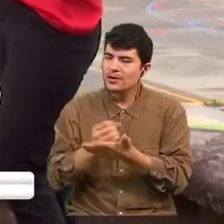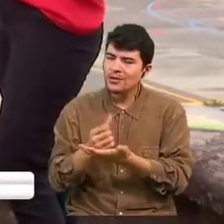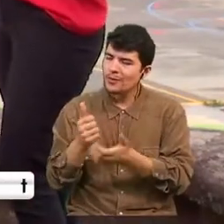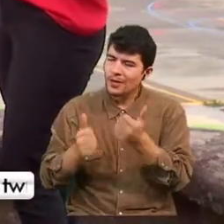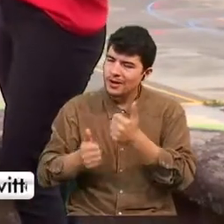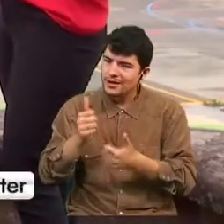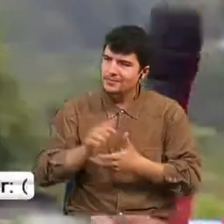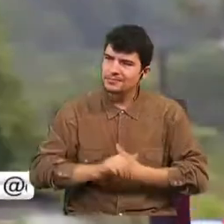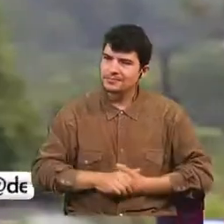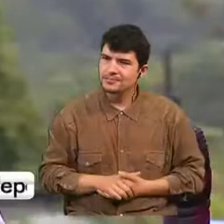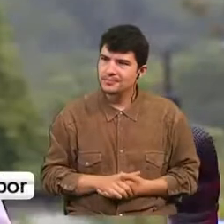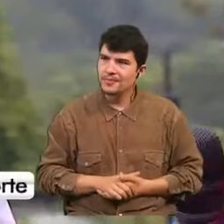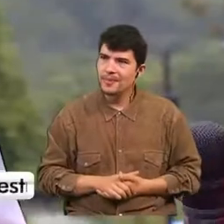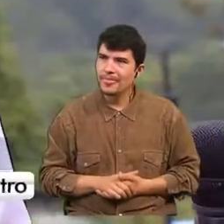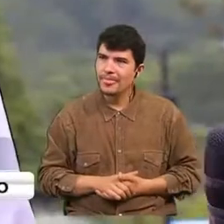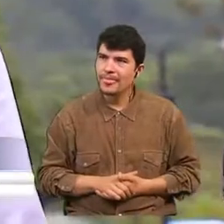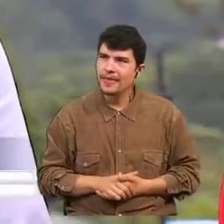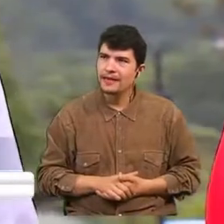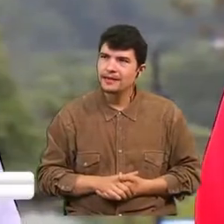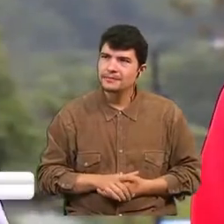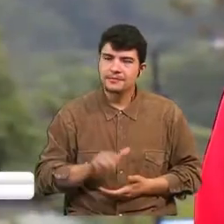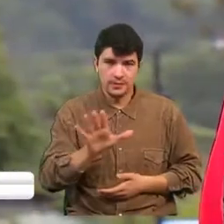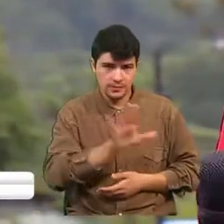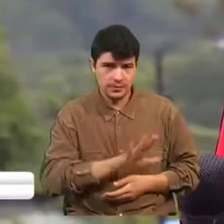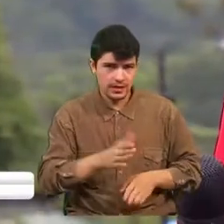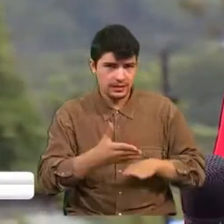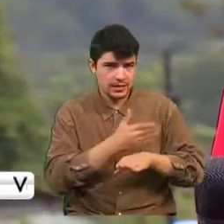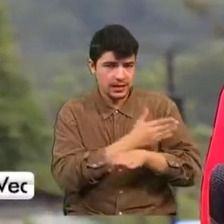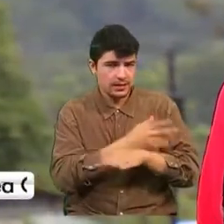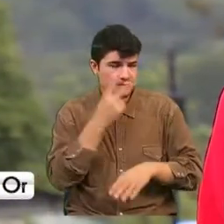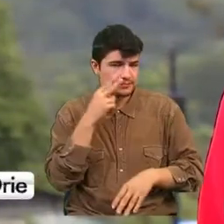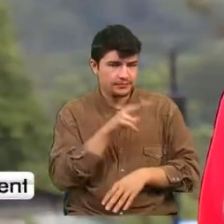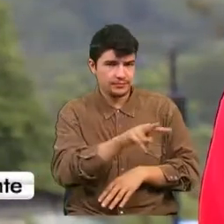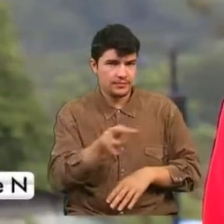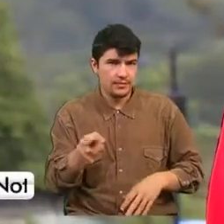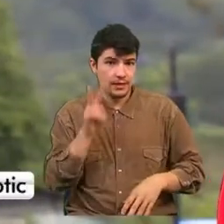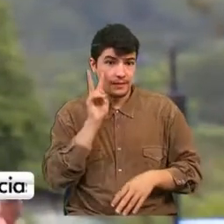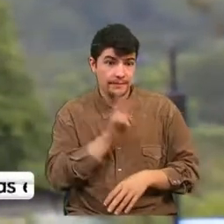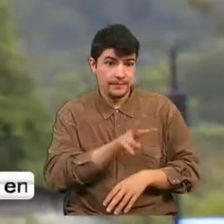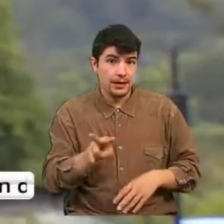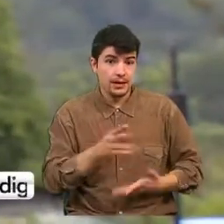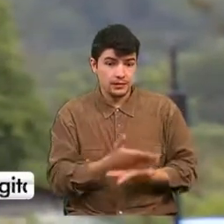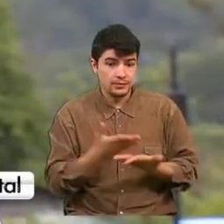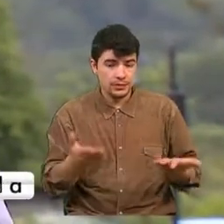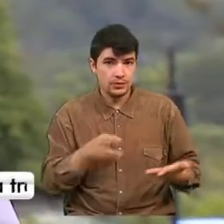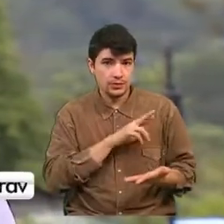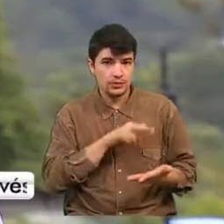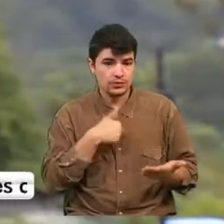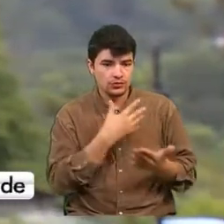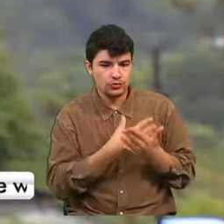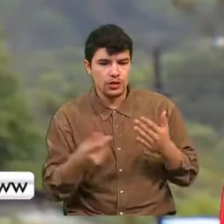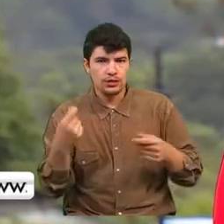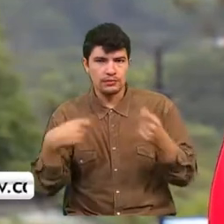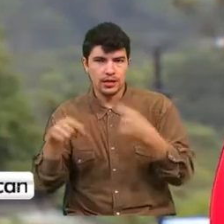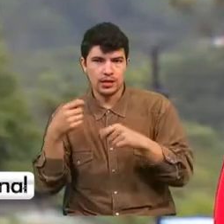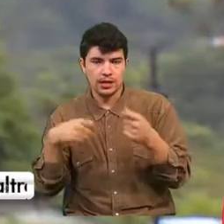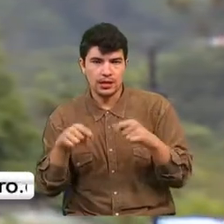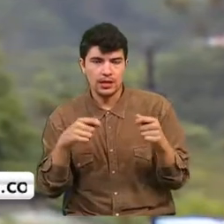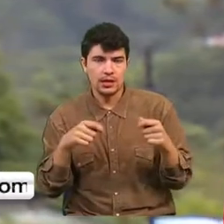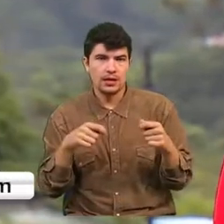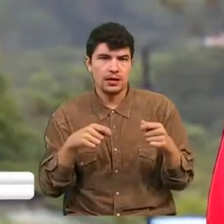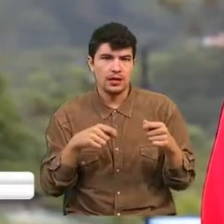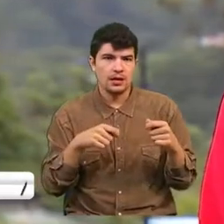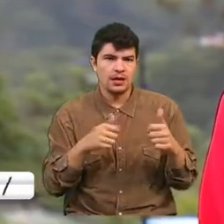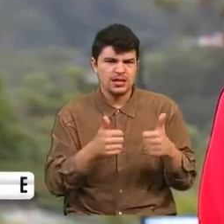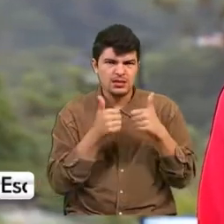estas palabras? Bueno, como ustedes lo pudieron observar, vieron los productos que estamos sacando, vieron todo